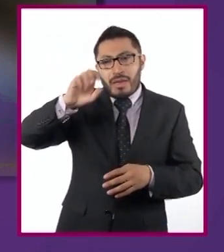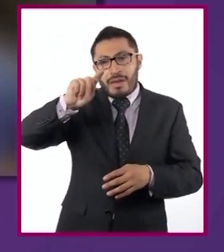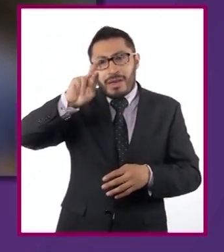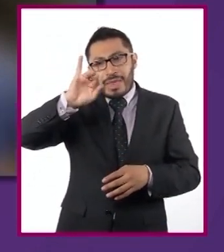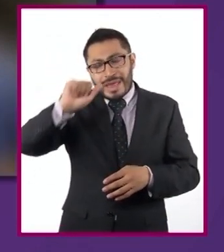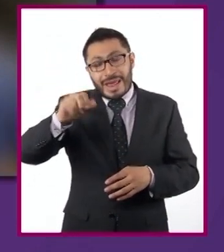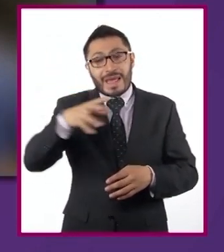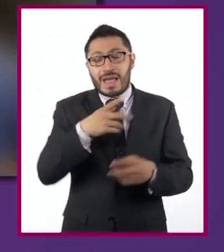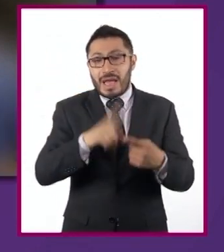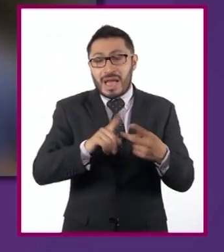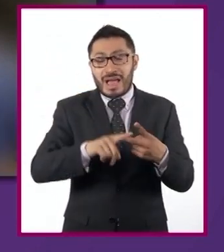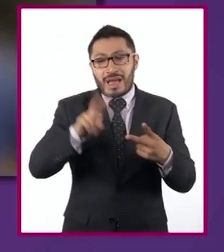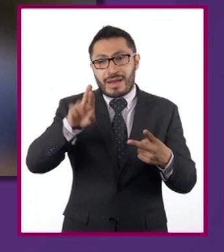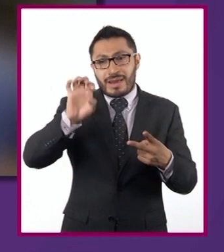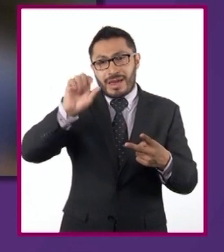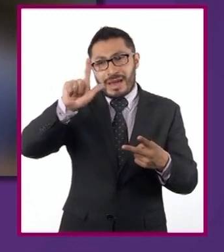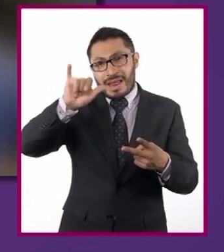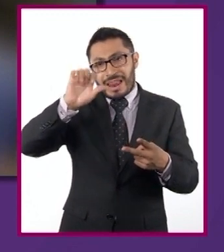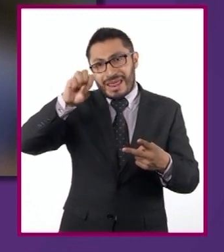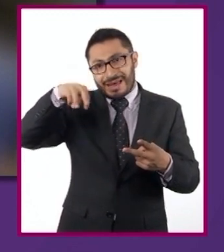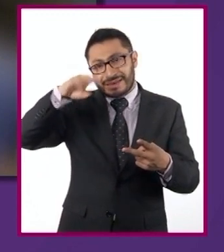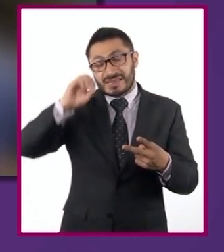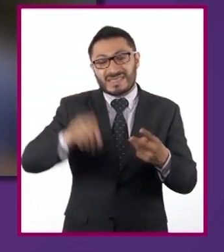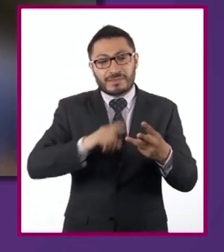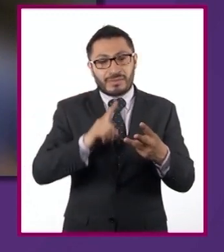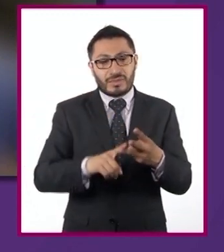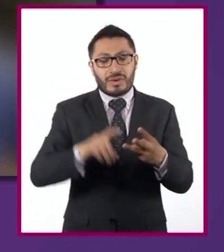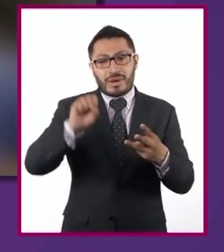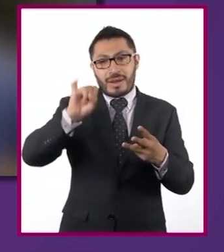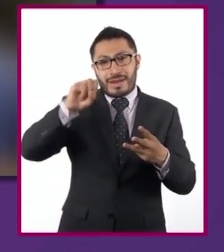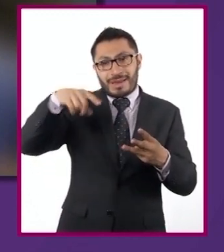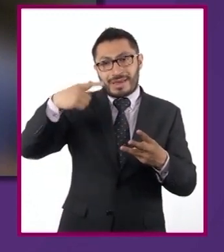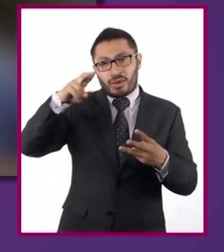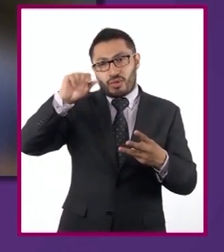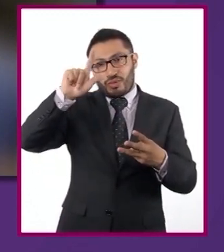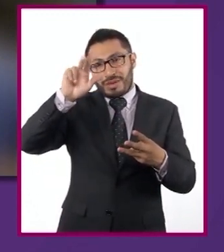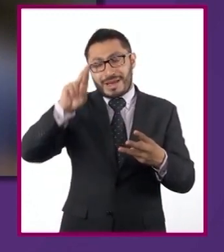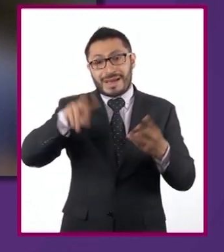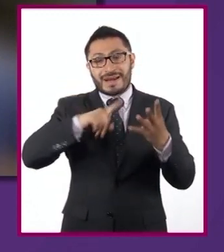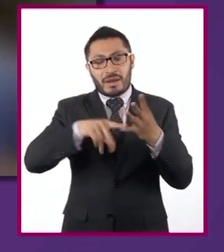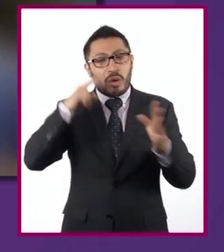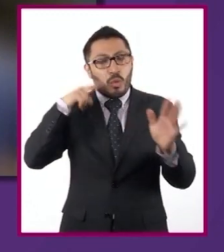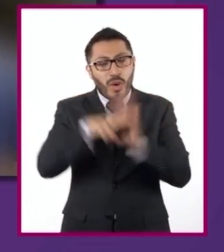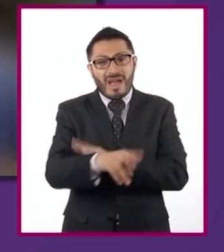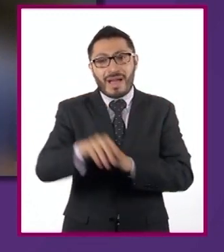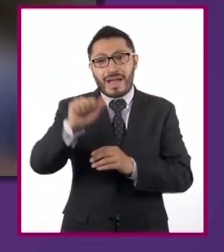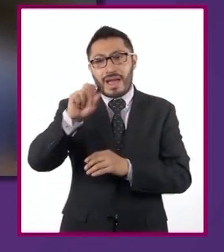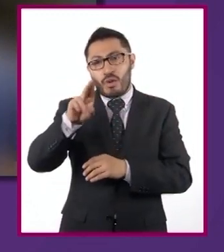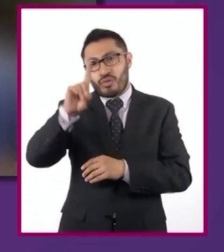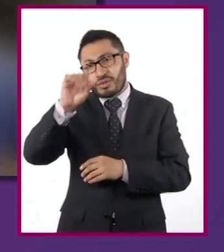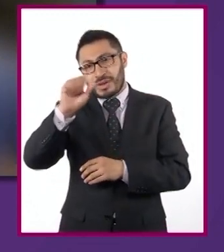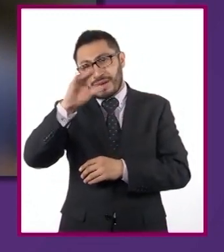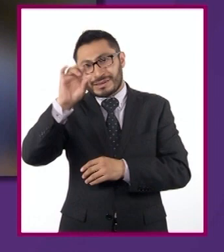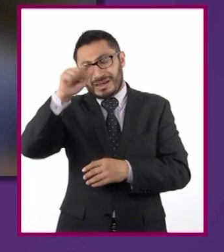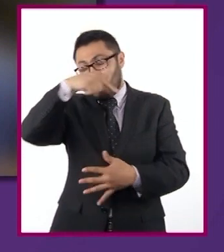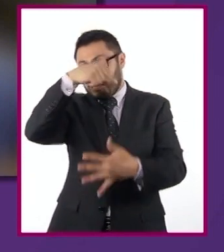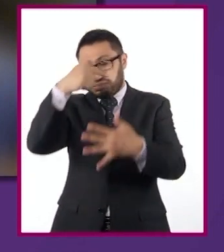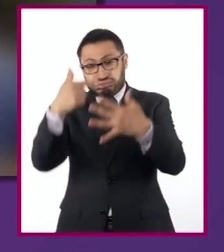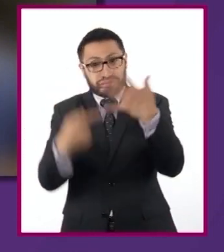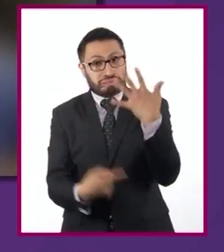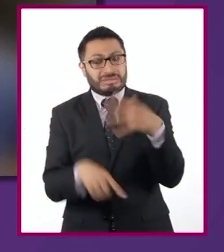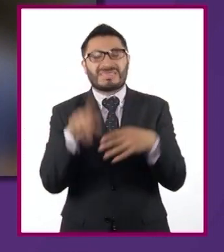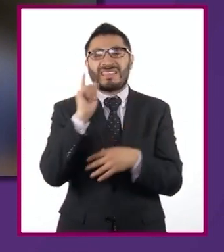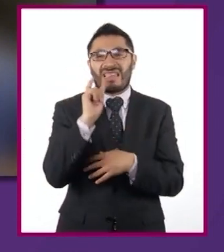la unidad, la singularidad, la transparencia, la audacia, entre muchos otros.